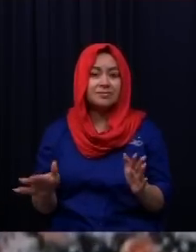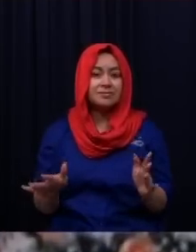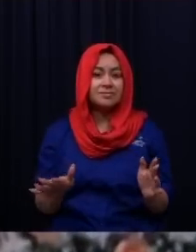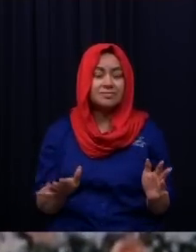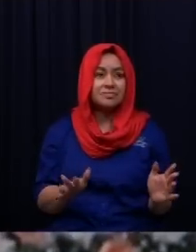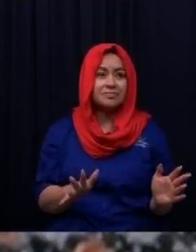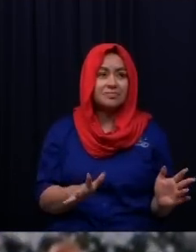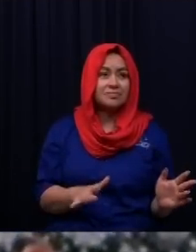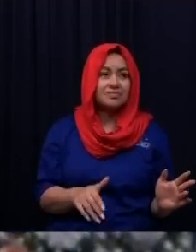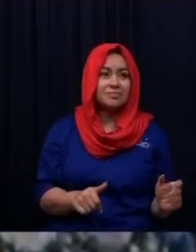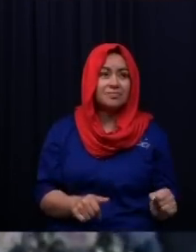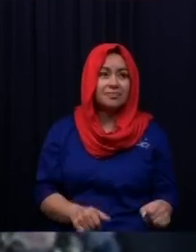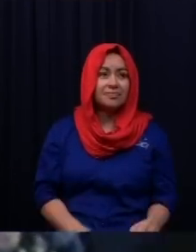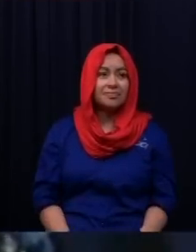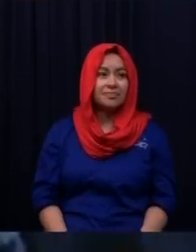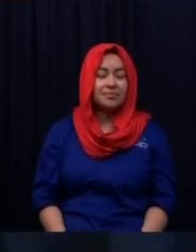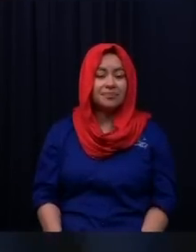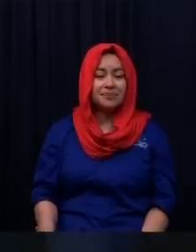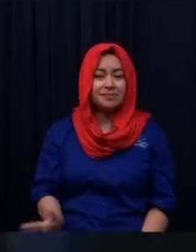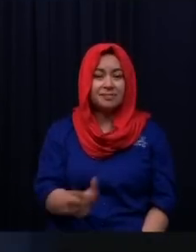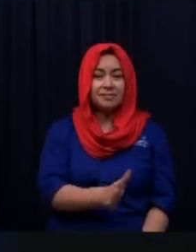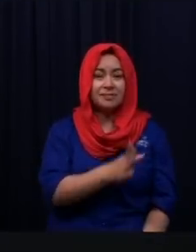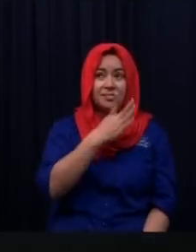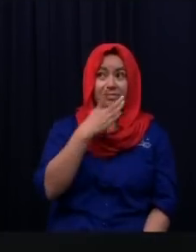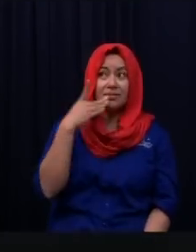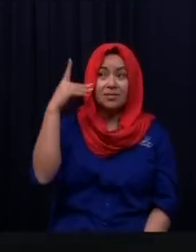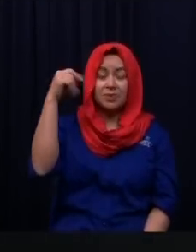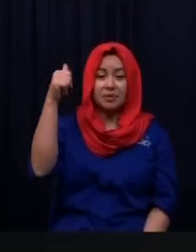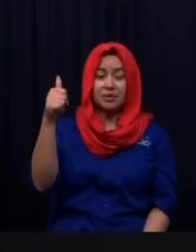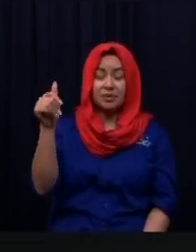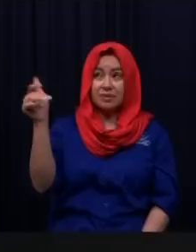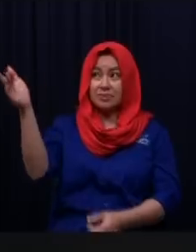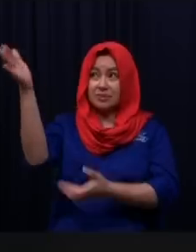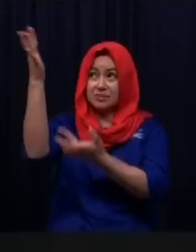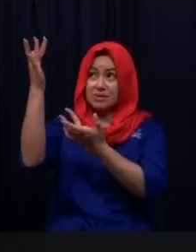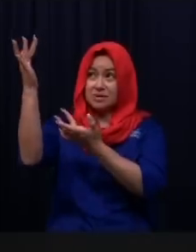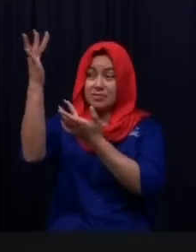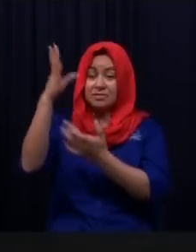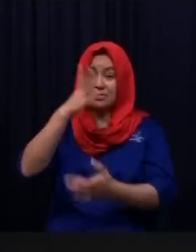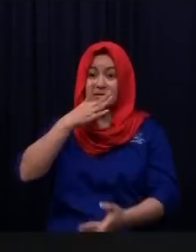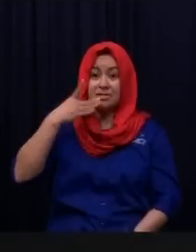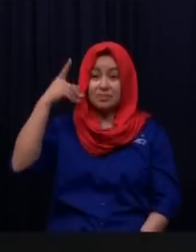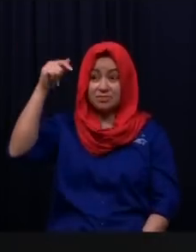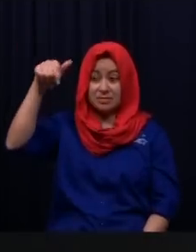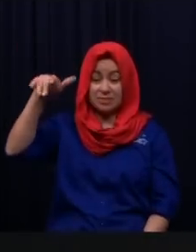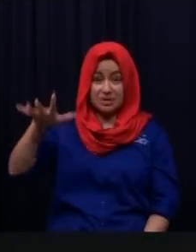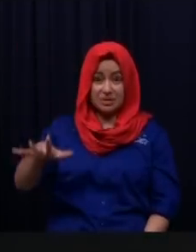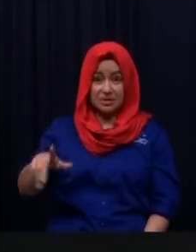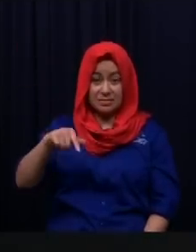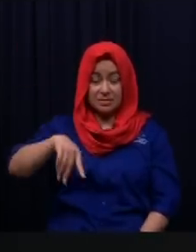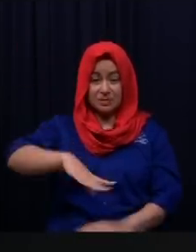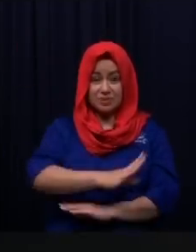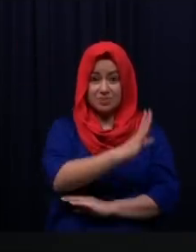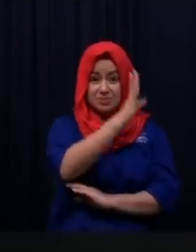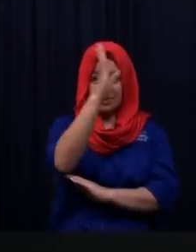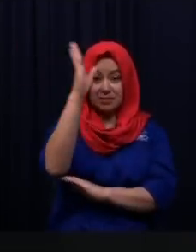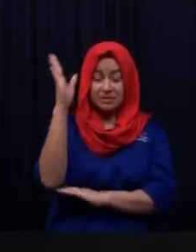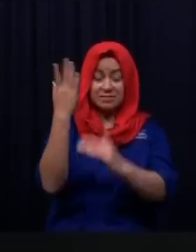Dios es bueno y la misericordia de Dios está aquí presente. Esta es una mañana de